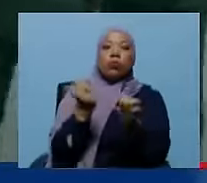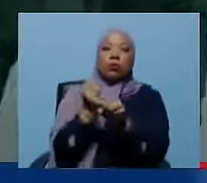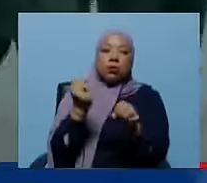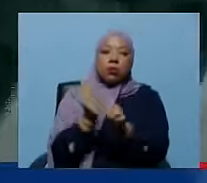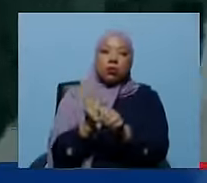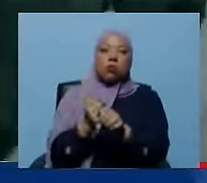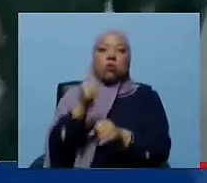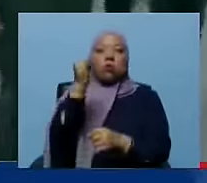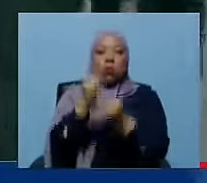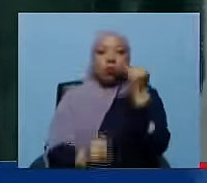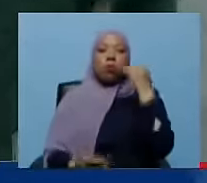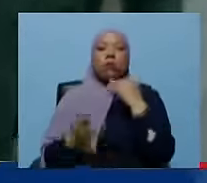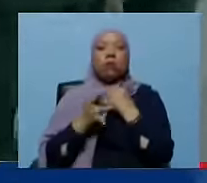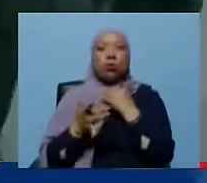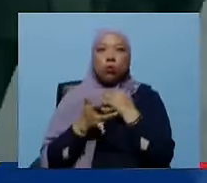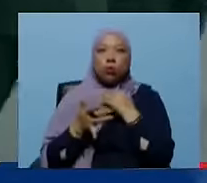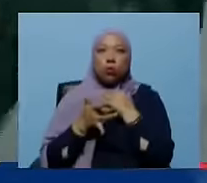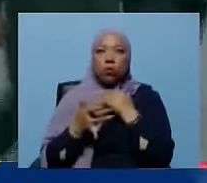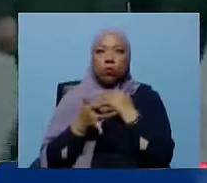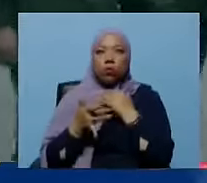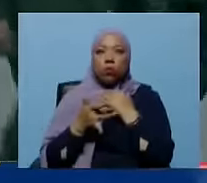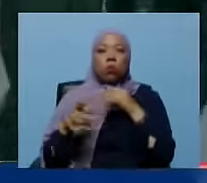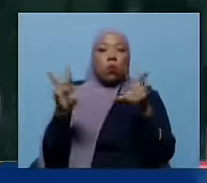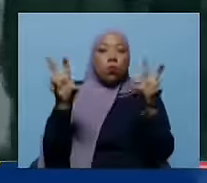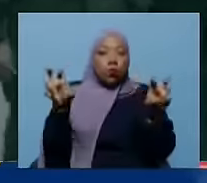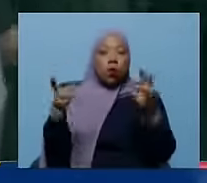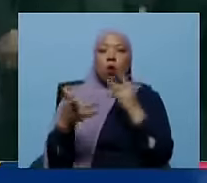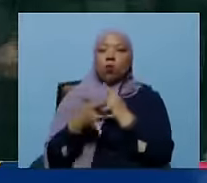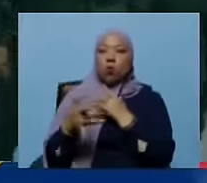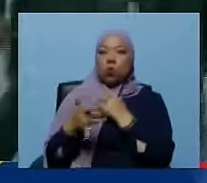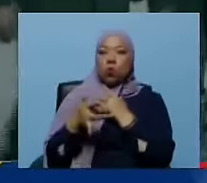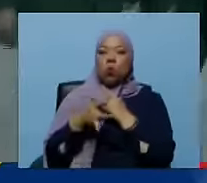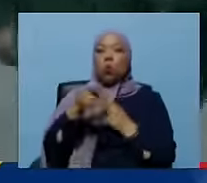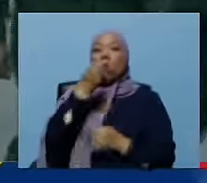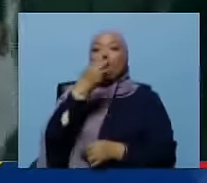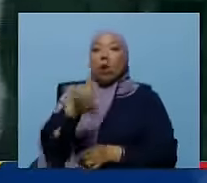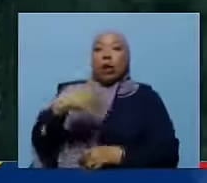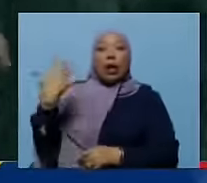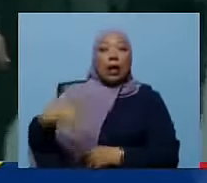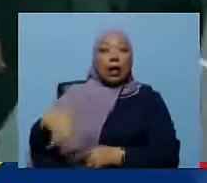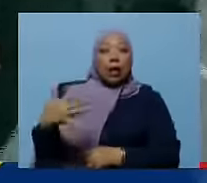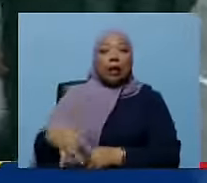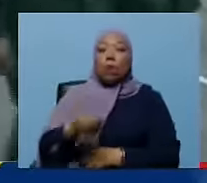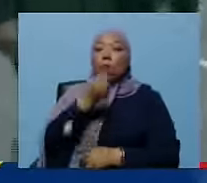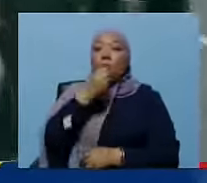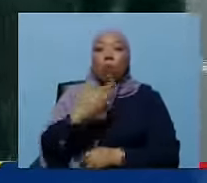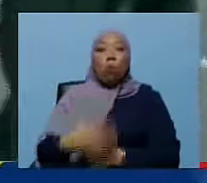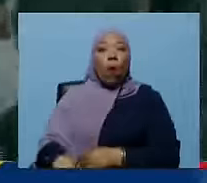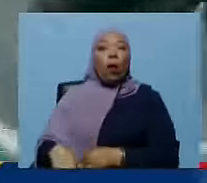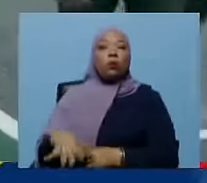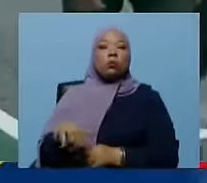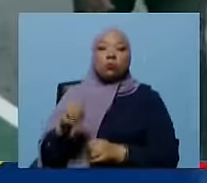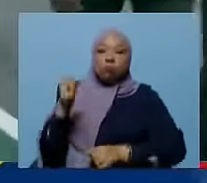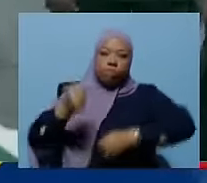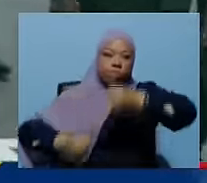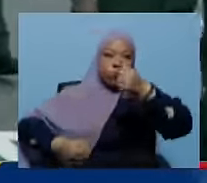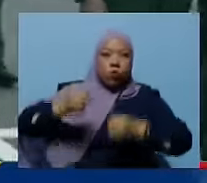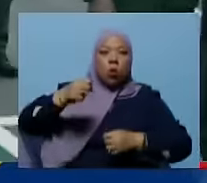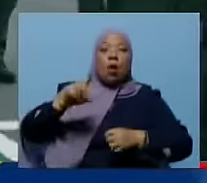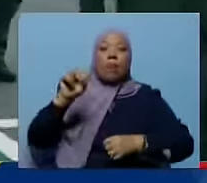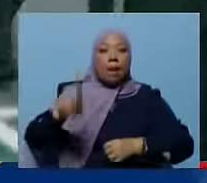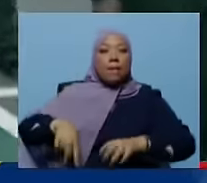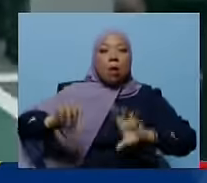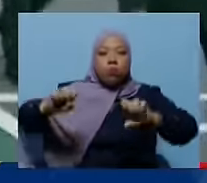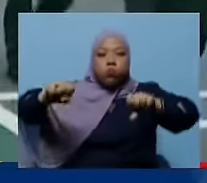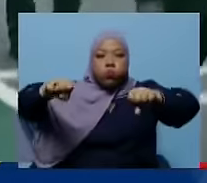Un equipamiento de último nivel, de extraordinario nivel, de muy buena calidad. No solo motos,